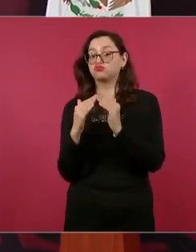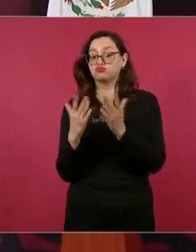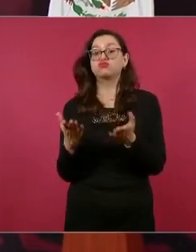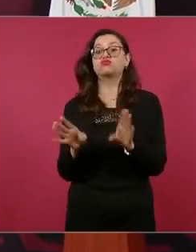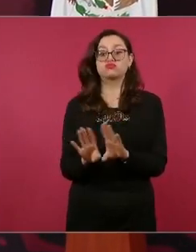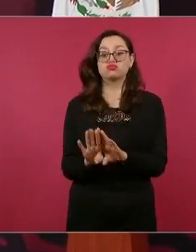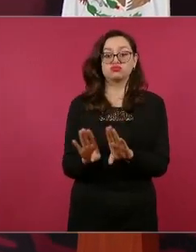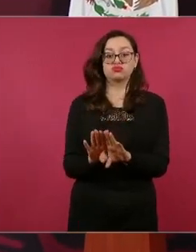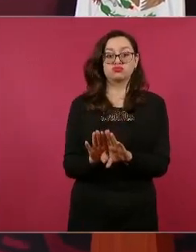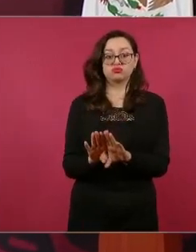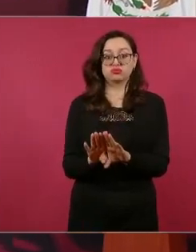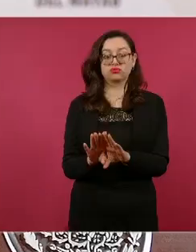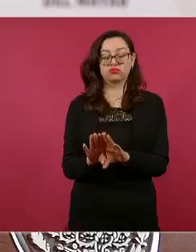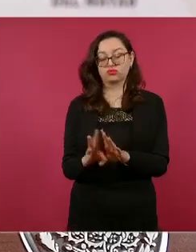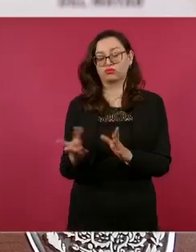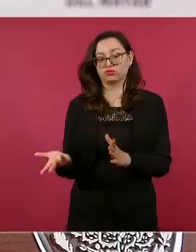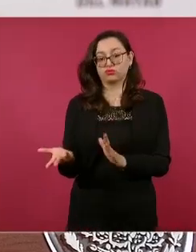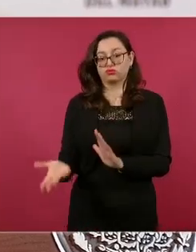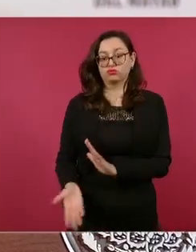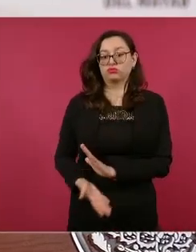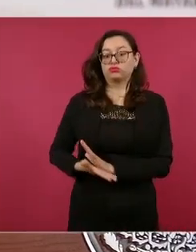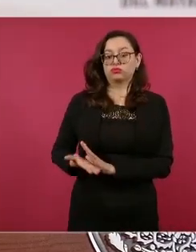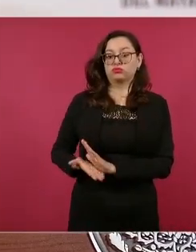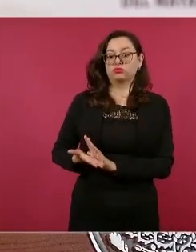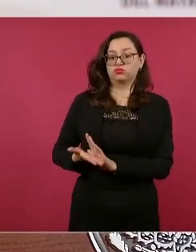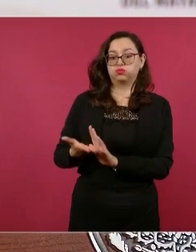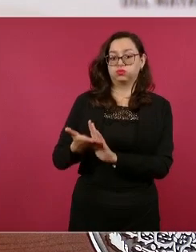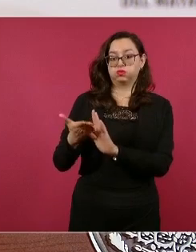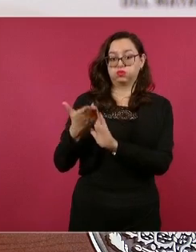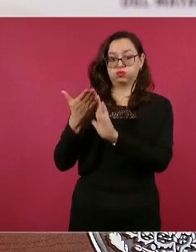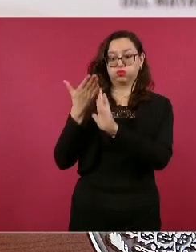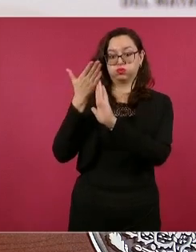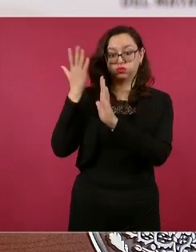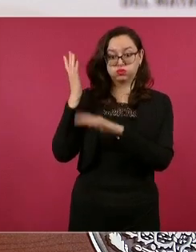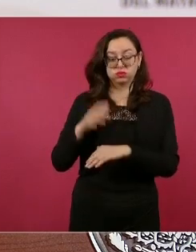que se van a construir. Esto es un proyecto